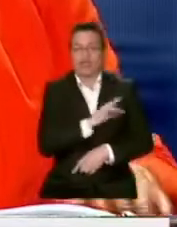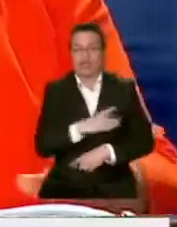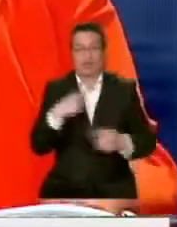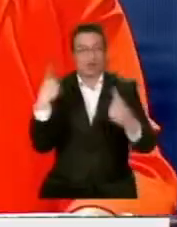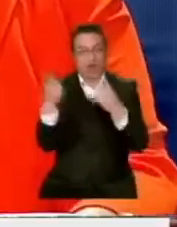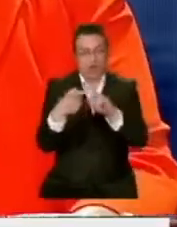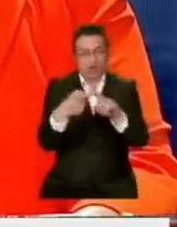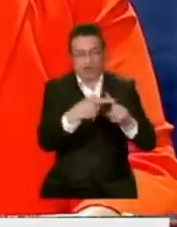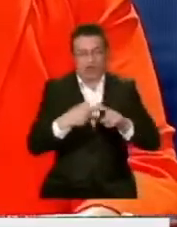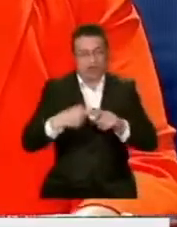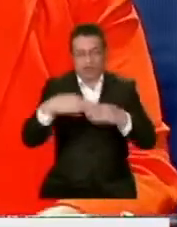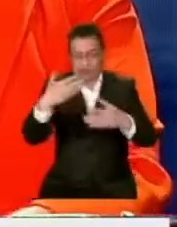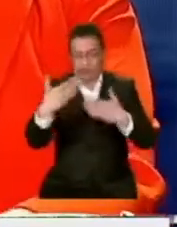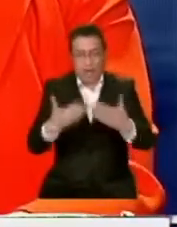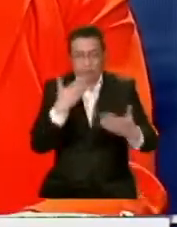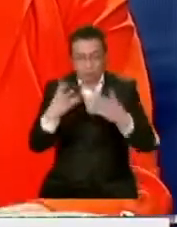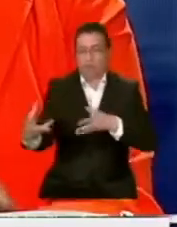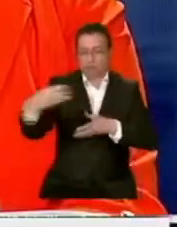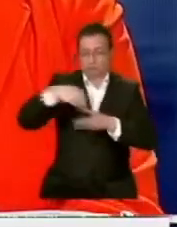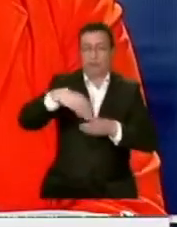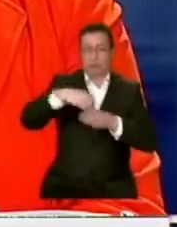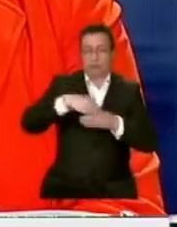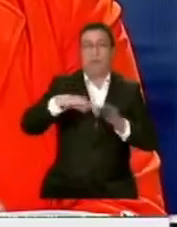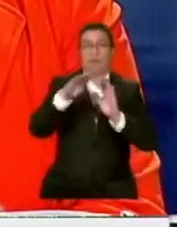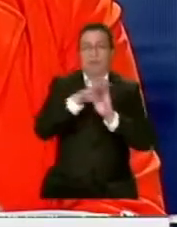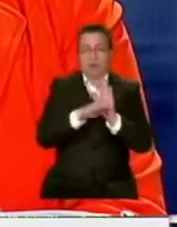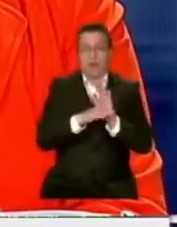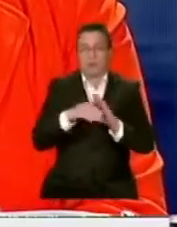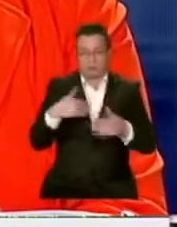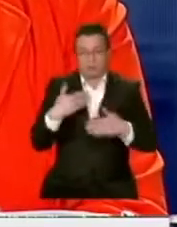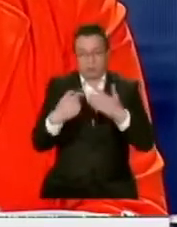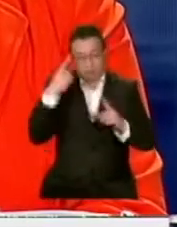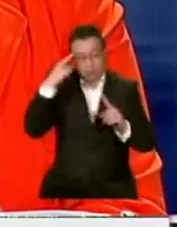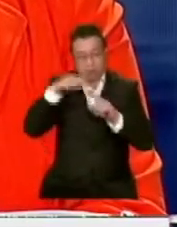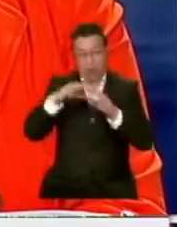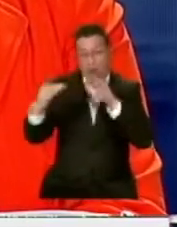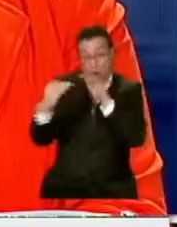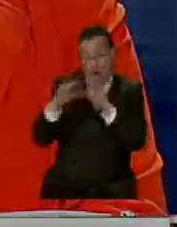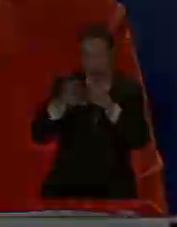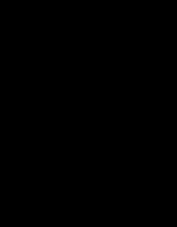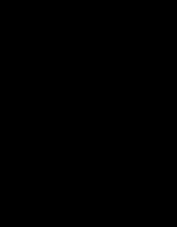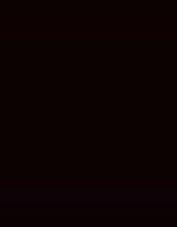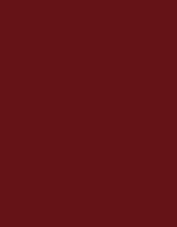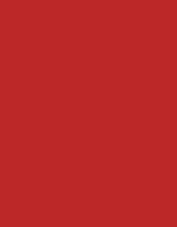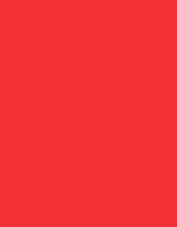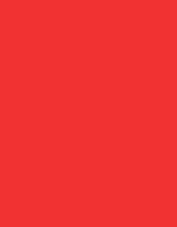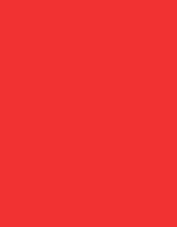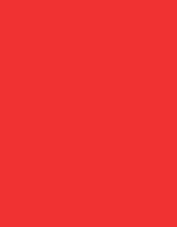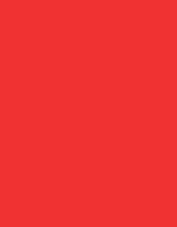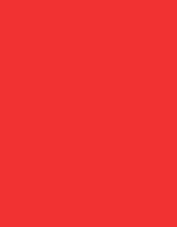organizaciones sociales e incorporarlas a nuestro programa. Gracias, en función de las convicciones que compartamos. Estamos en el tiempo, termina.